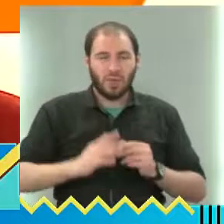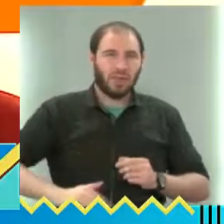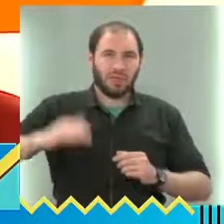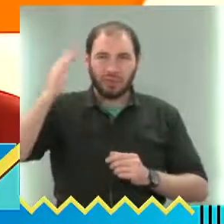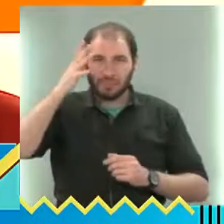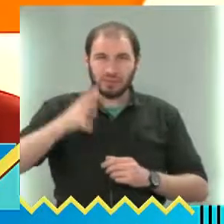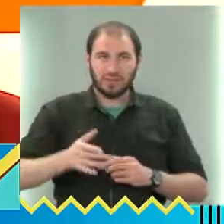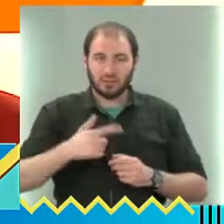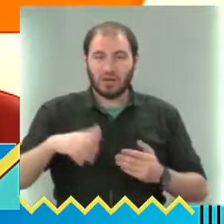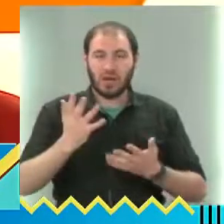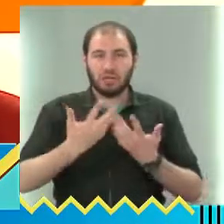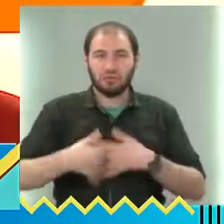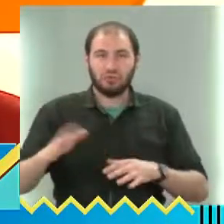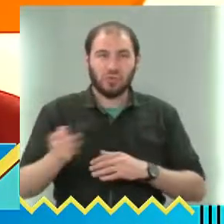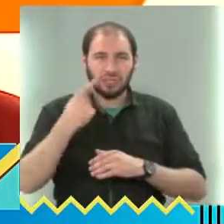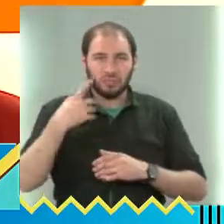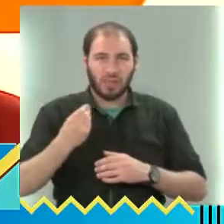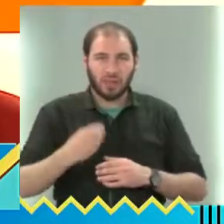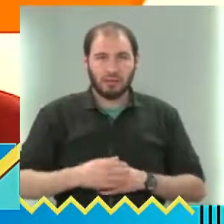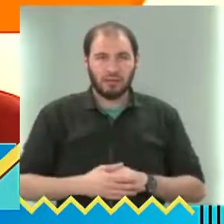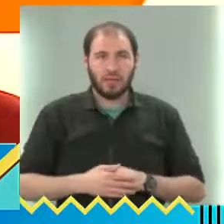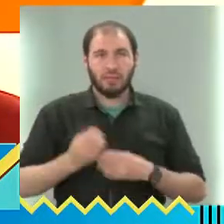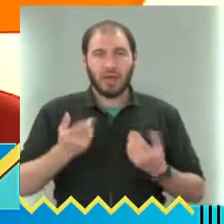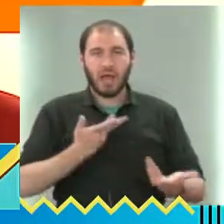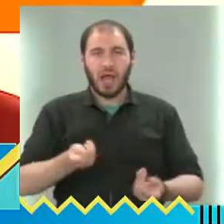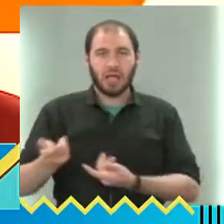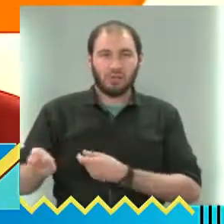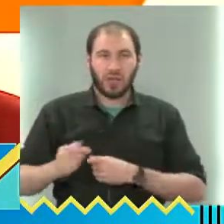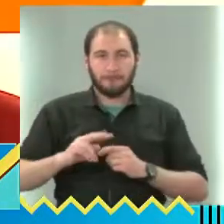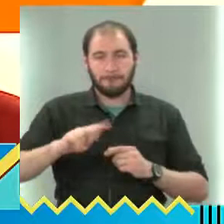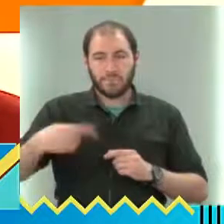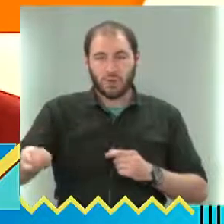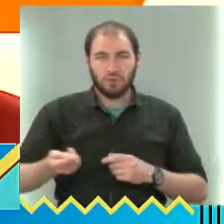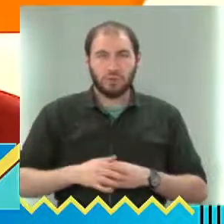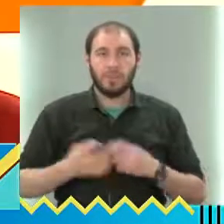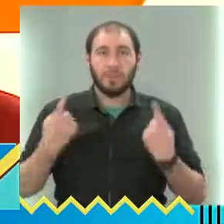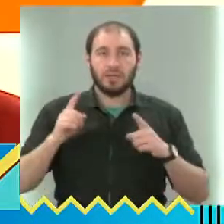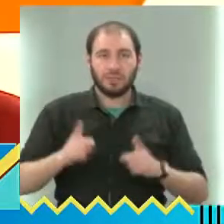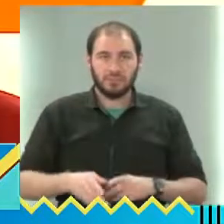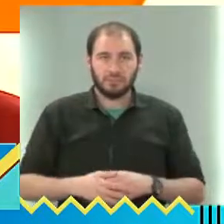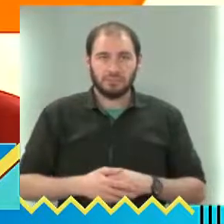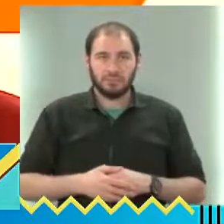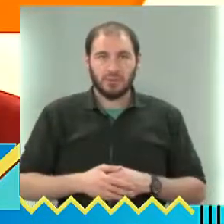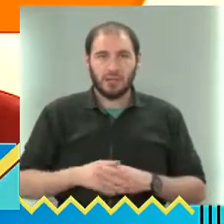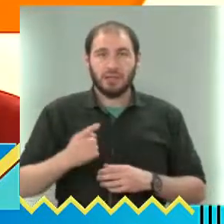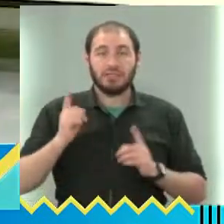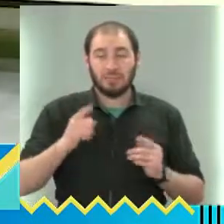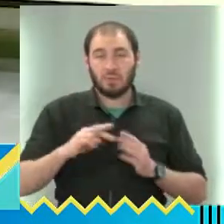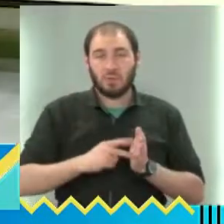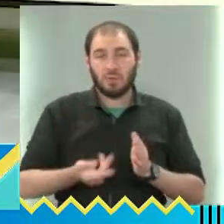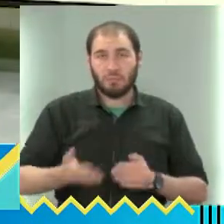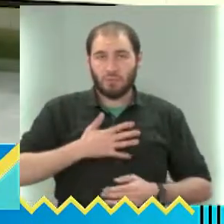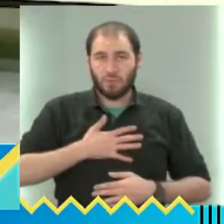alto y nos involucra a todos como ciudadanos para ayudar obviamente al prójimo, pero también tenemos que pensar que nos puede pasar a